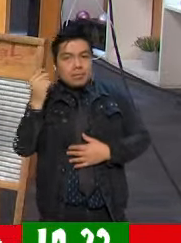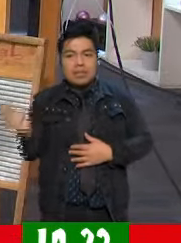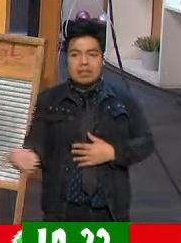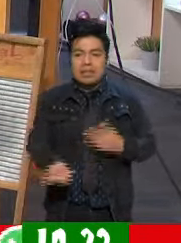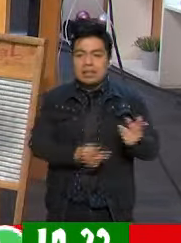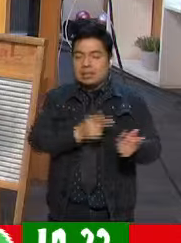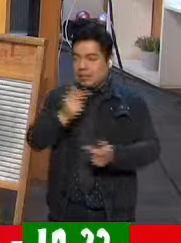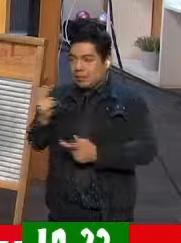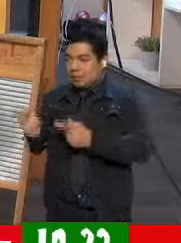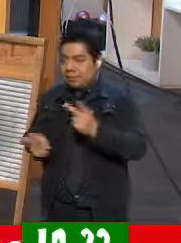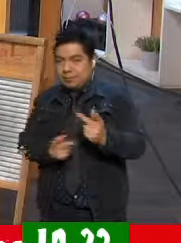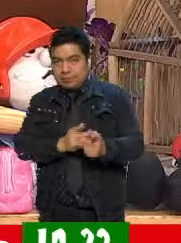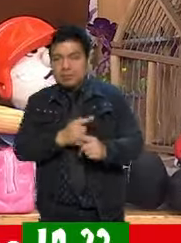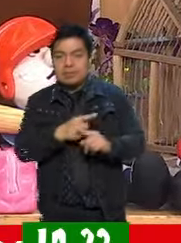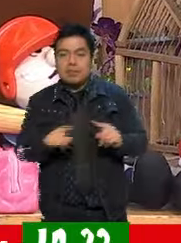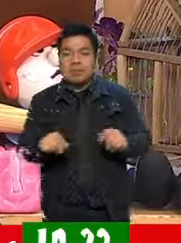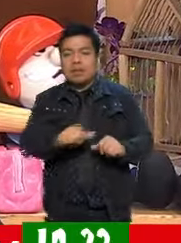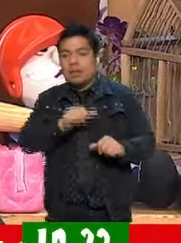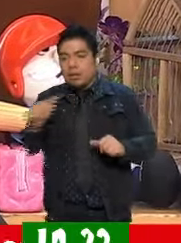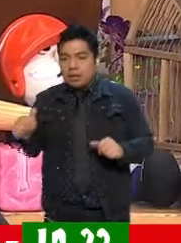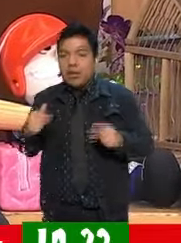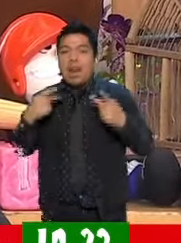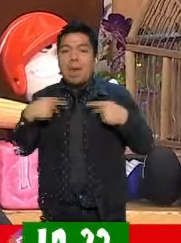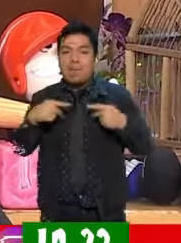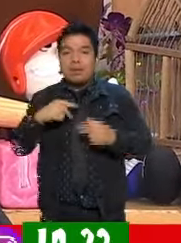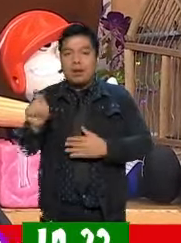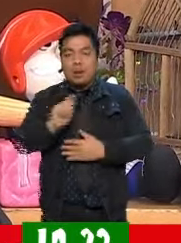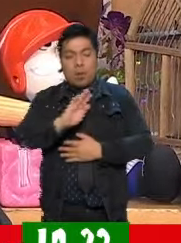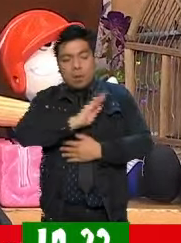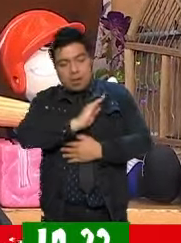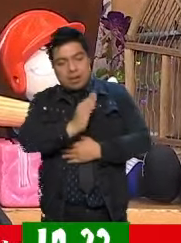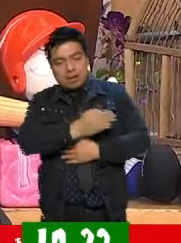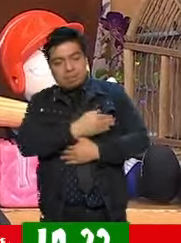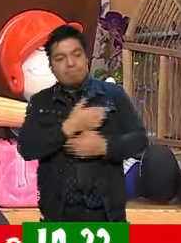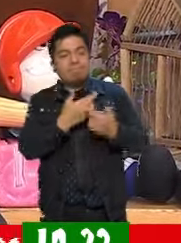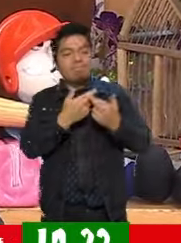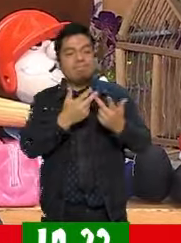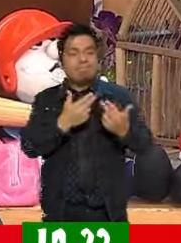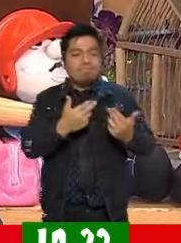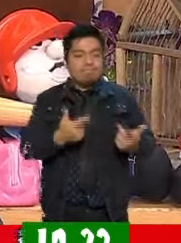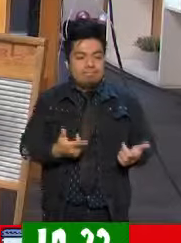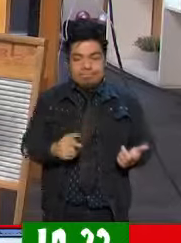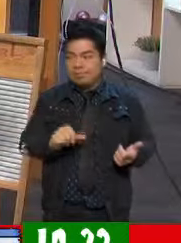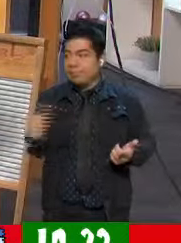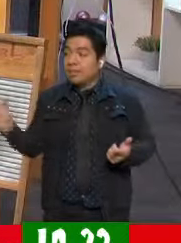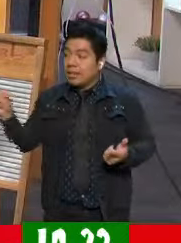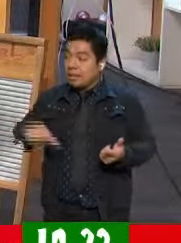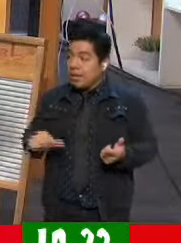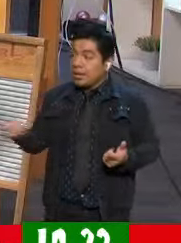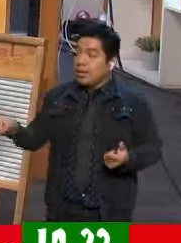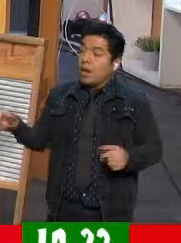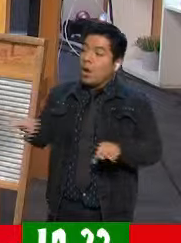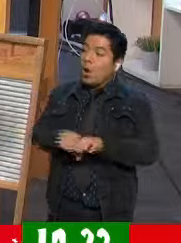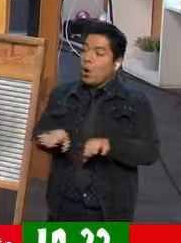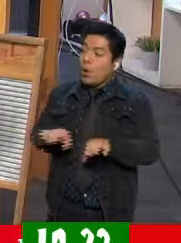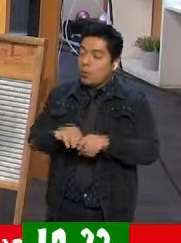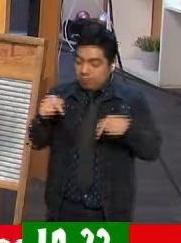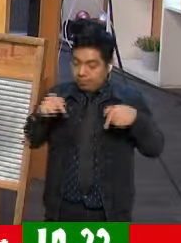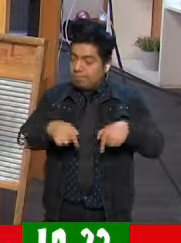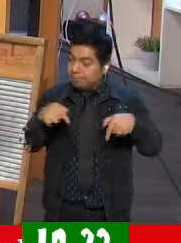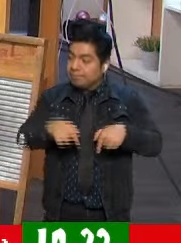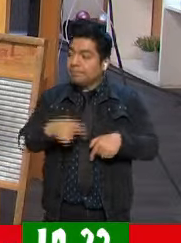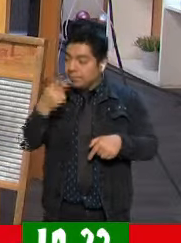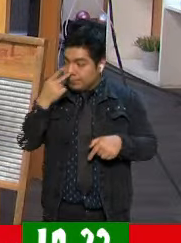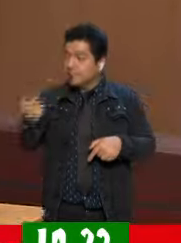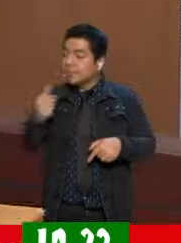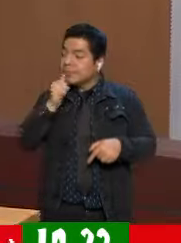que repetirlo el día que hablemos de si los jóvenes están destruyendo el lenguaje, que ese es el tema. A ver si encuentran el bueno de hoy, dentro de 8 días. A su pareja. Exacto. A ver